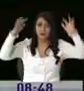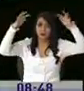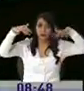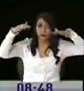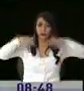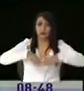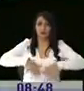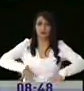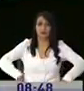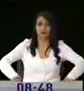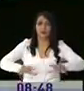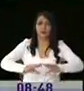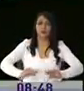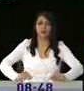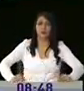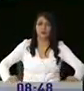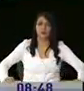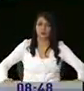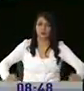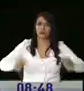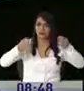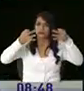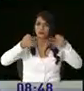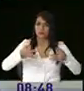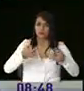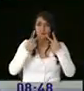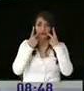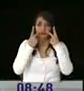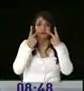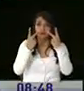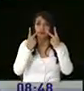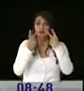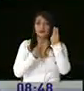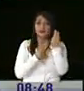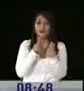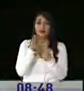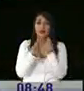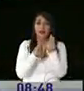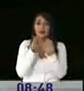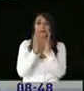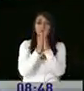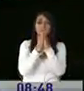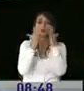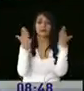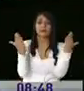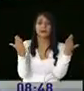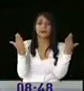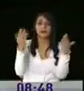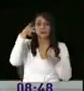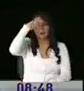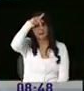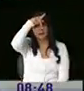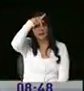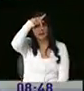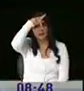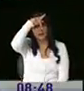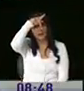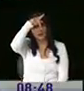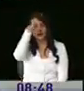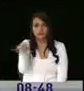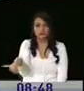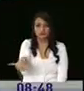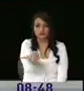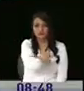emergencias esto usted lo puede corroborar viendo lo que ha hecho diario el comercio de El Perú han hecho un comparativo